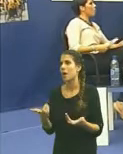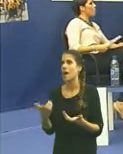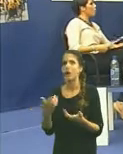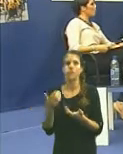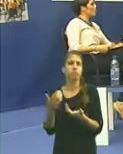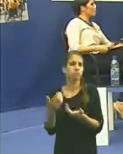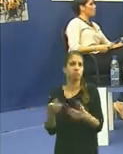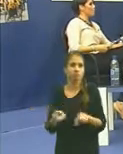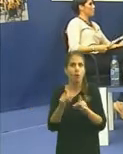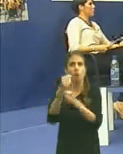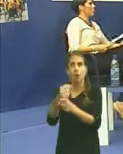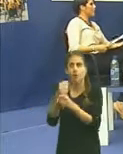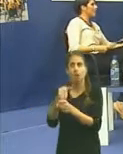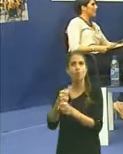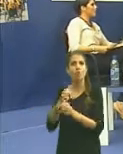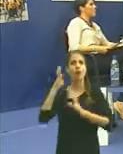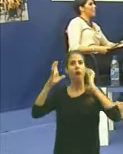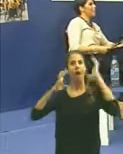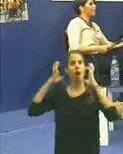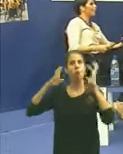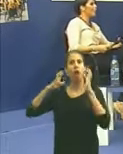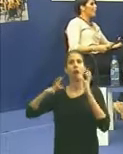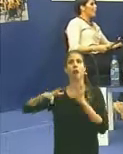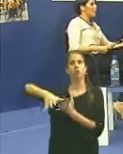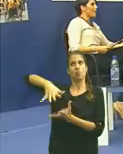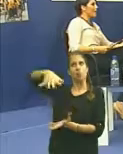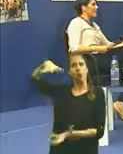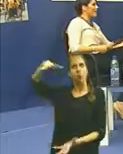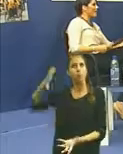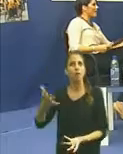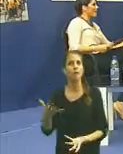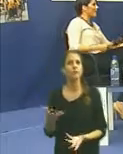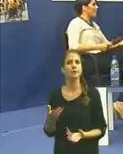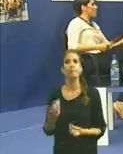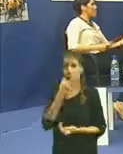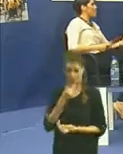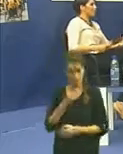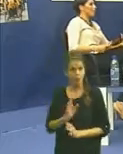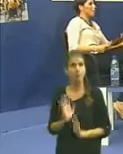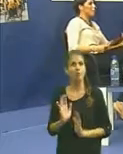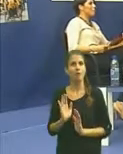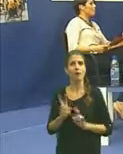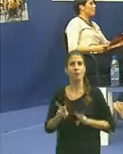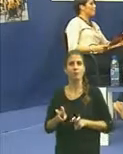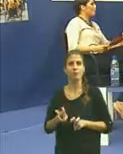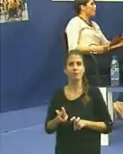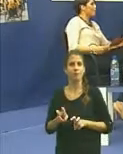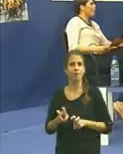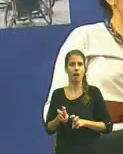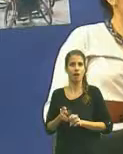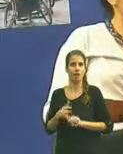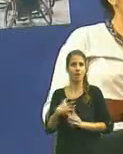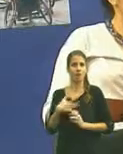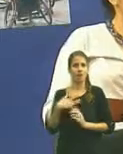quizá un caballo es un animal grande, es un animal que quizá, pues, aunque son muy bonitos, en un primer momento te